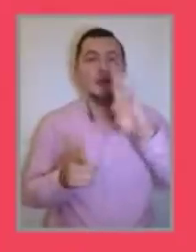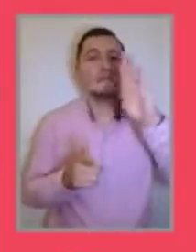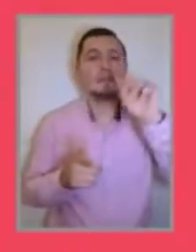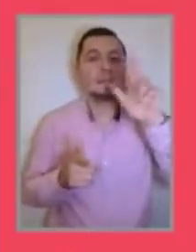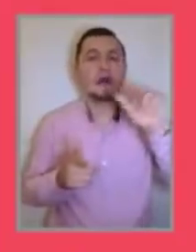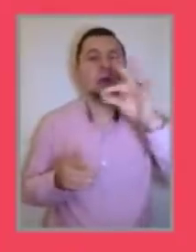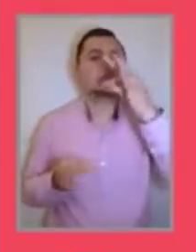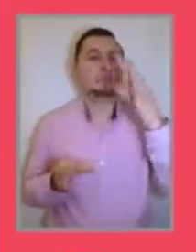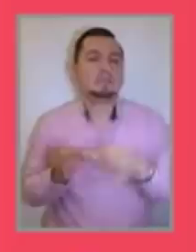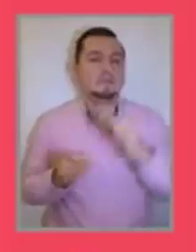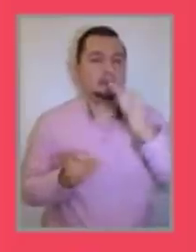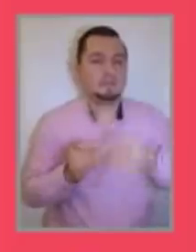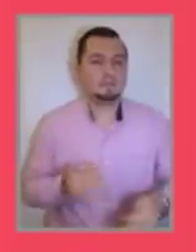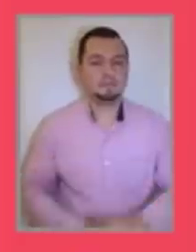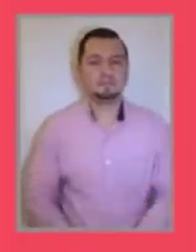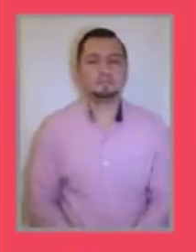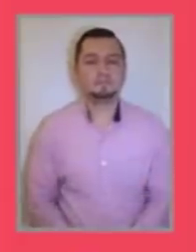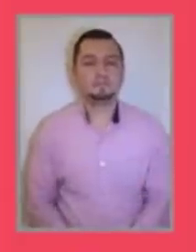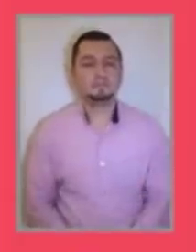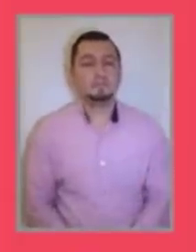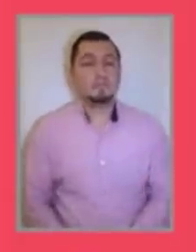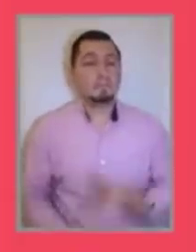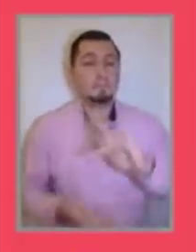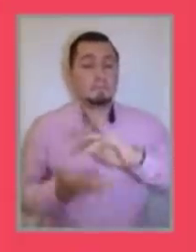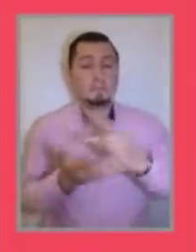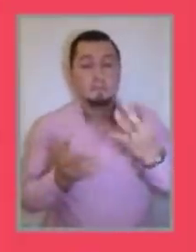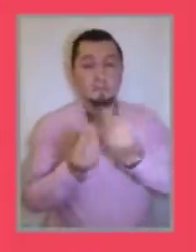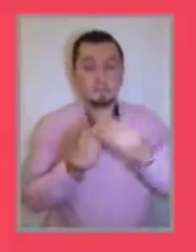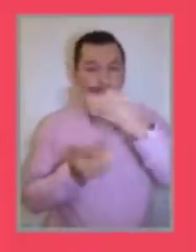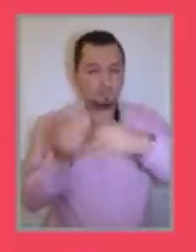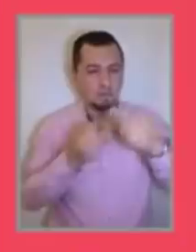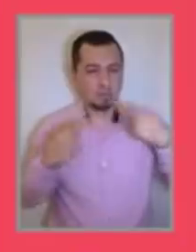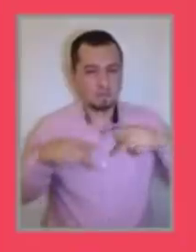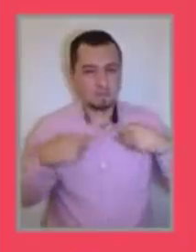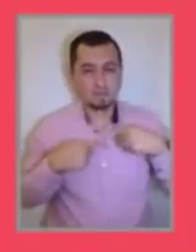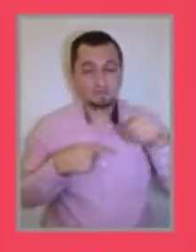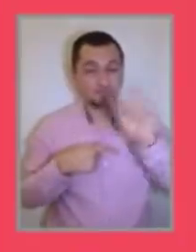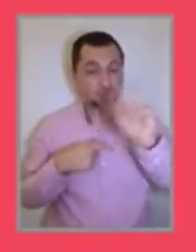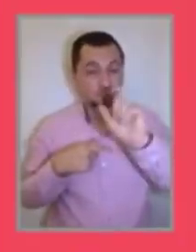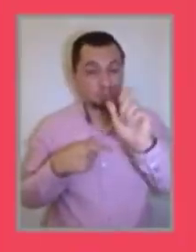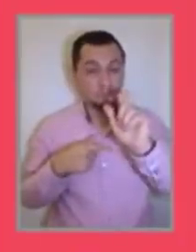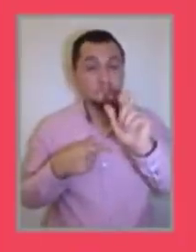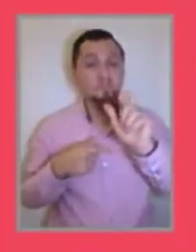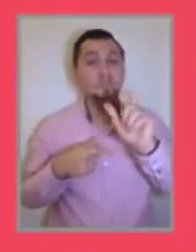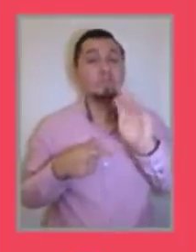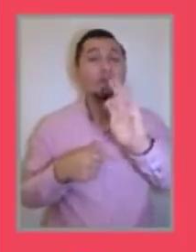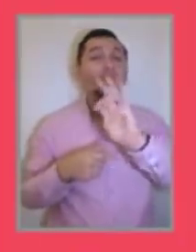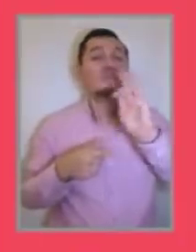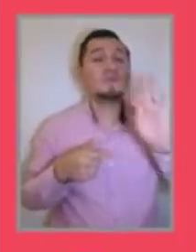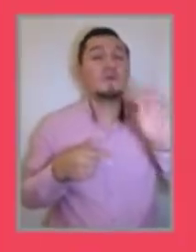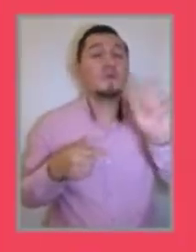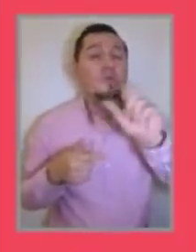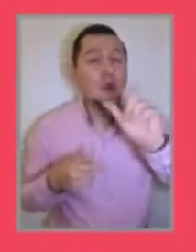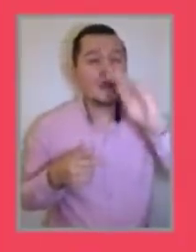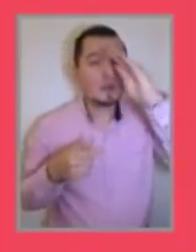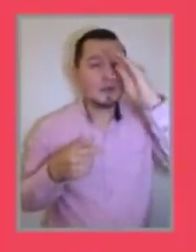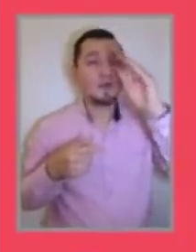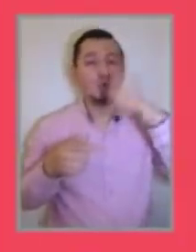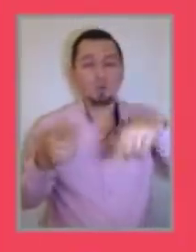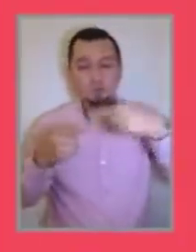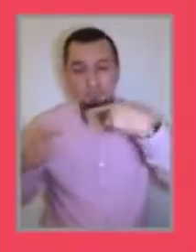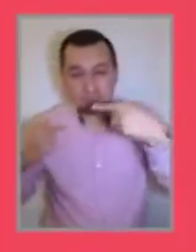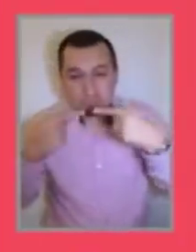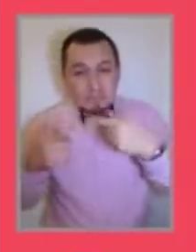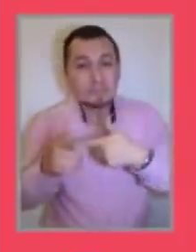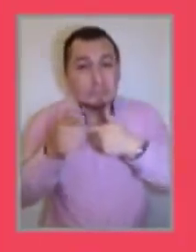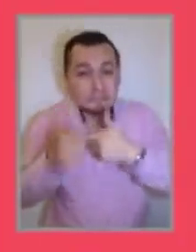para terminar. Gracias. Sí, en este sentido, decir que lo que se ha expuesto aquí, las fechas que justamente